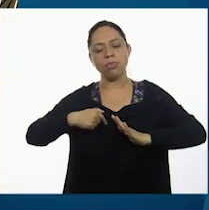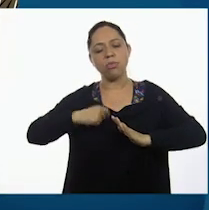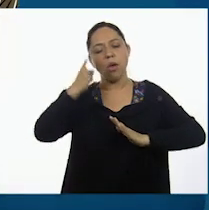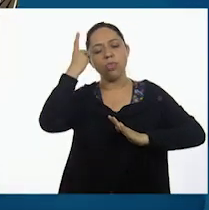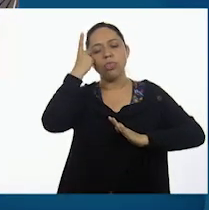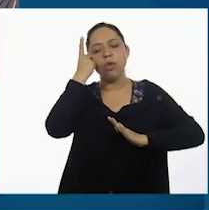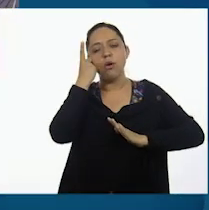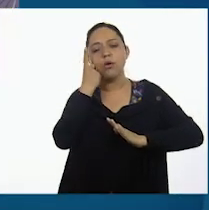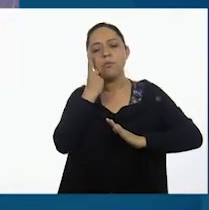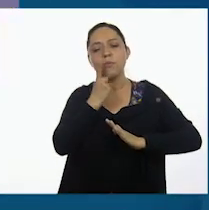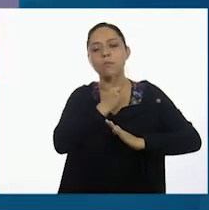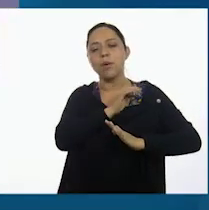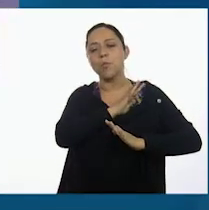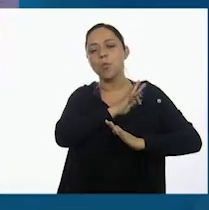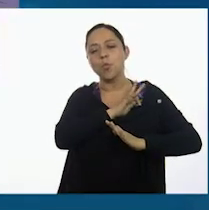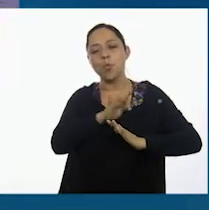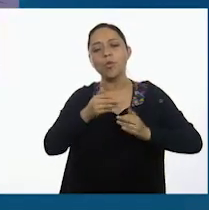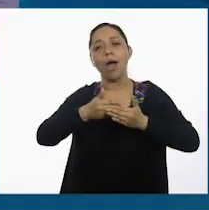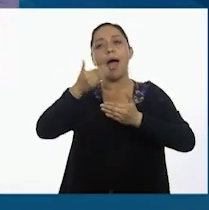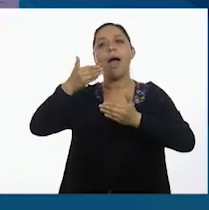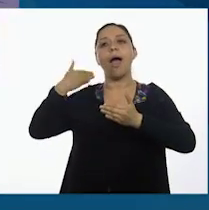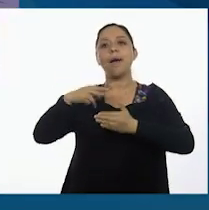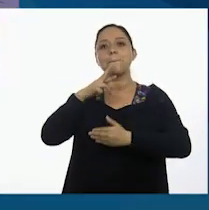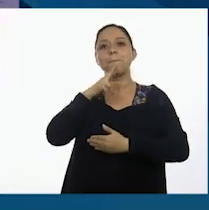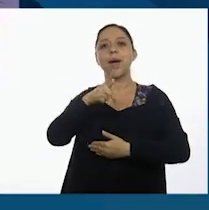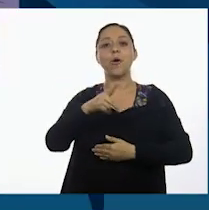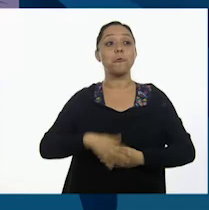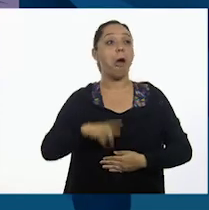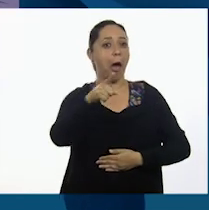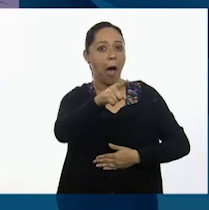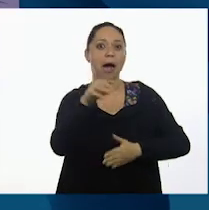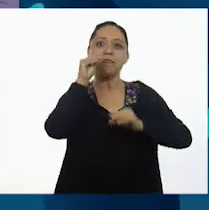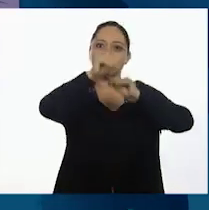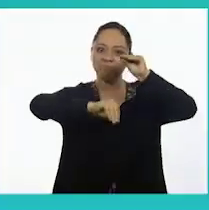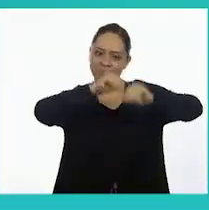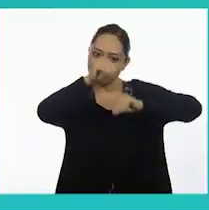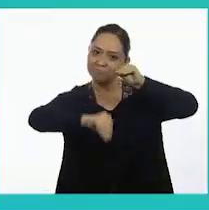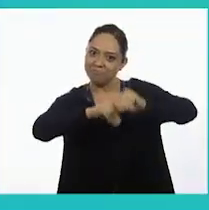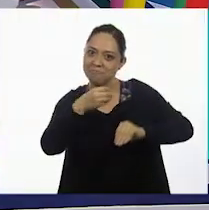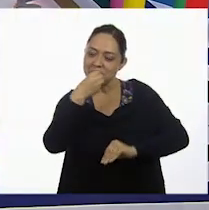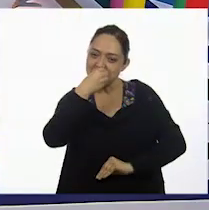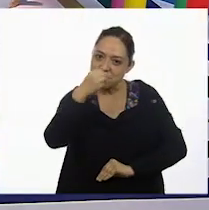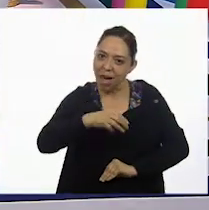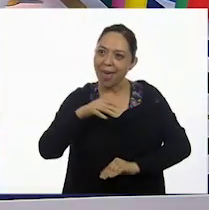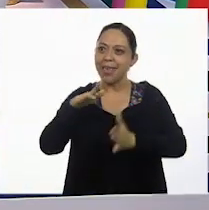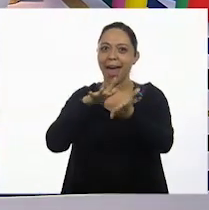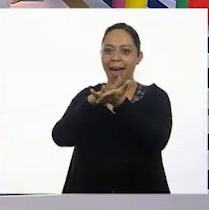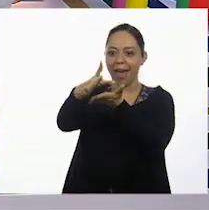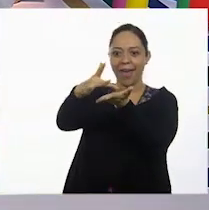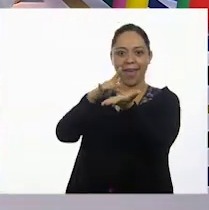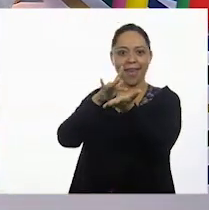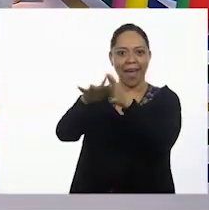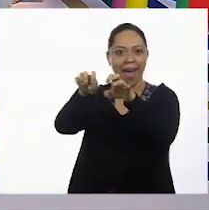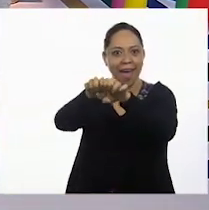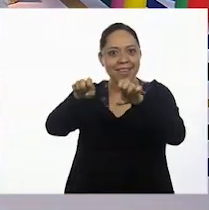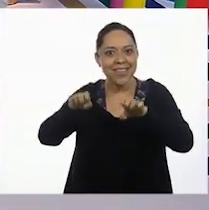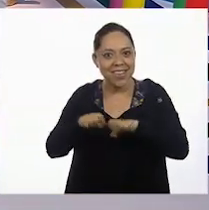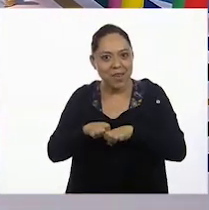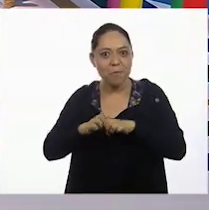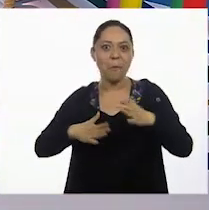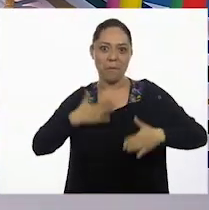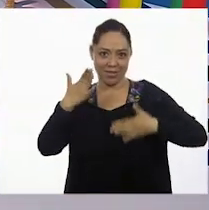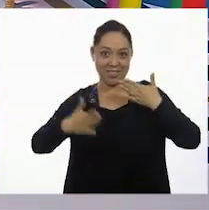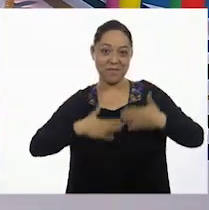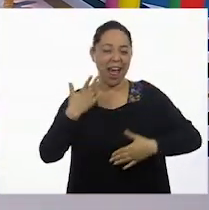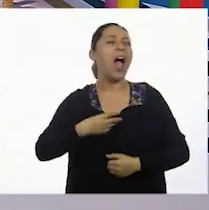las anteriores. ¡Nos quedó muy bien! Sí, y en equipo fue mucho mejor y más divertido. ¡Vamos a